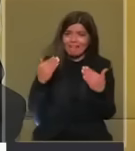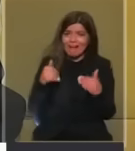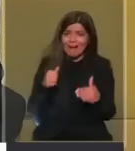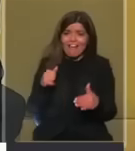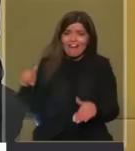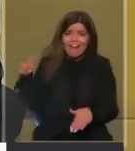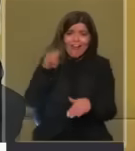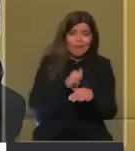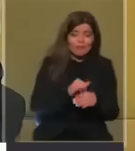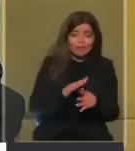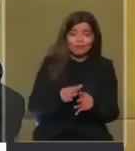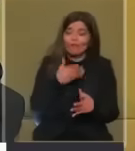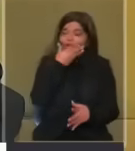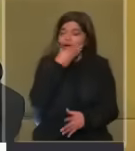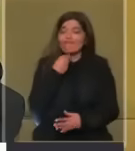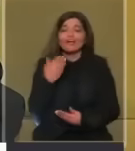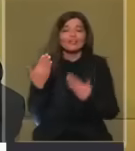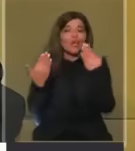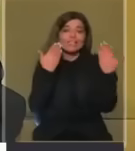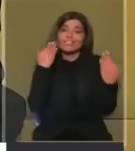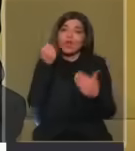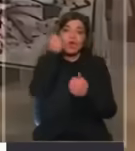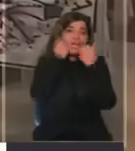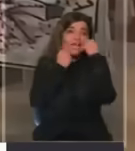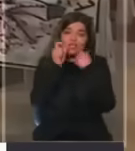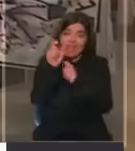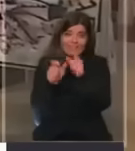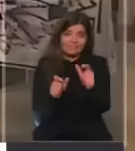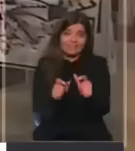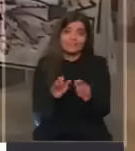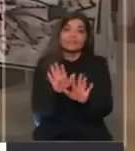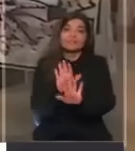todo. Sí, fue muy bonito, sí. Bueno, a decantar esta nueva experiencia. No.